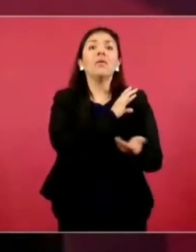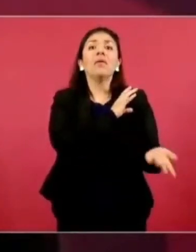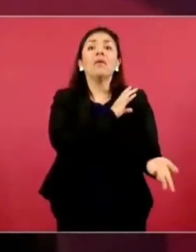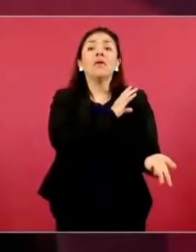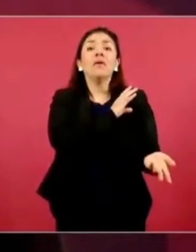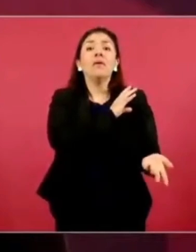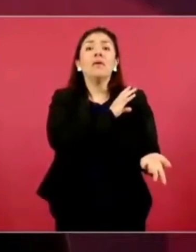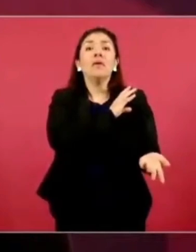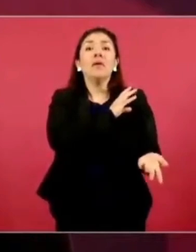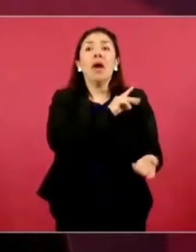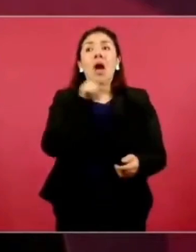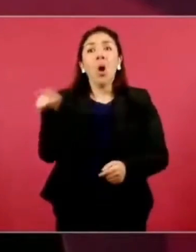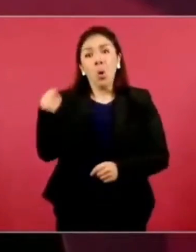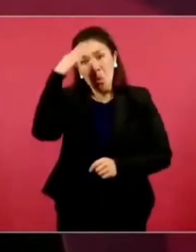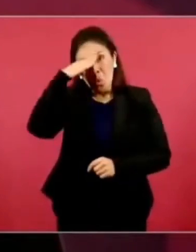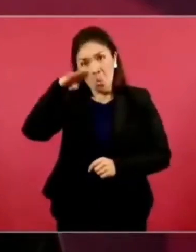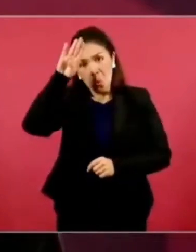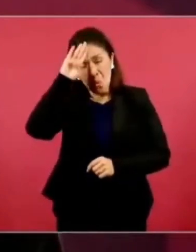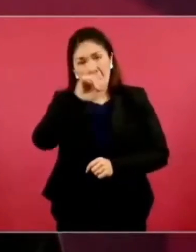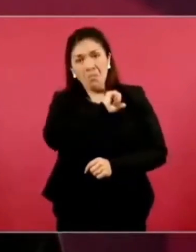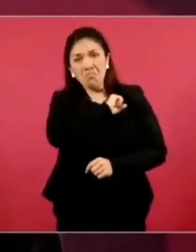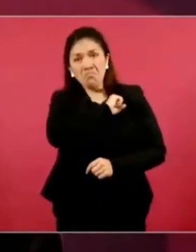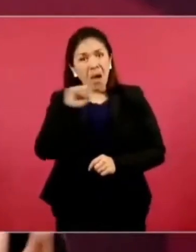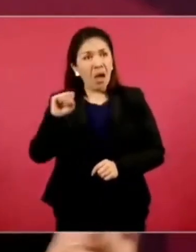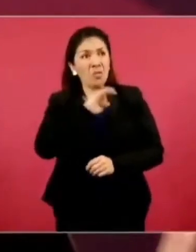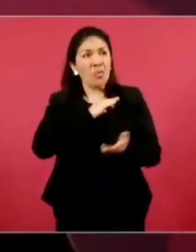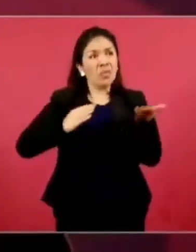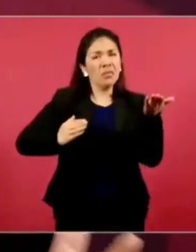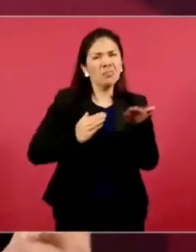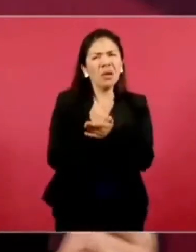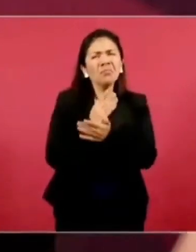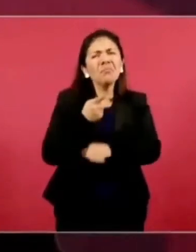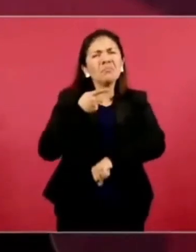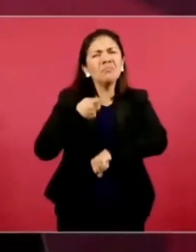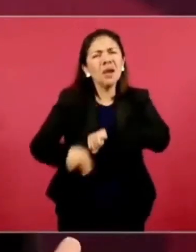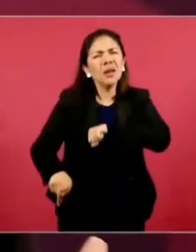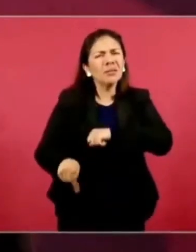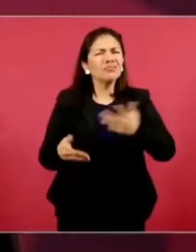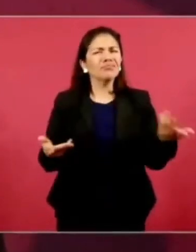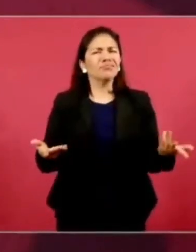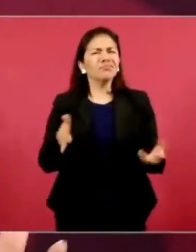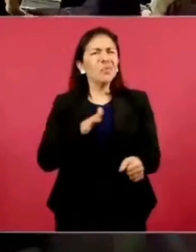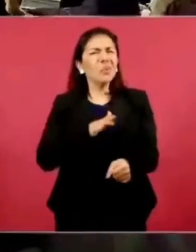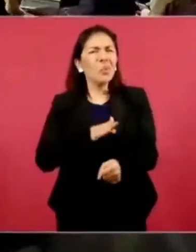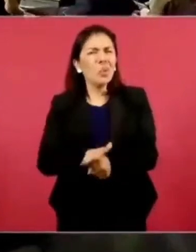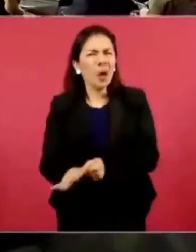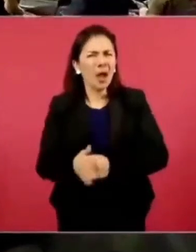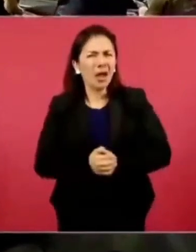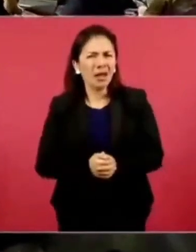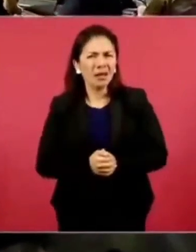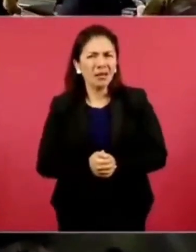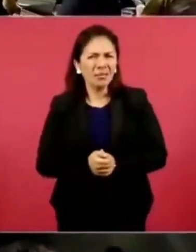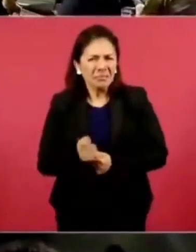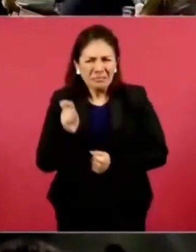el terrorismo, ¿qué peligro puede significar